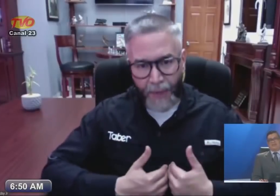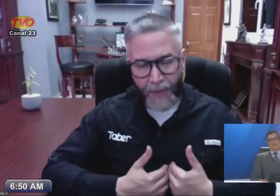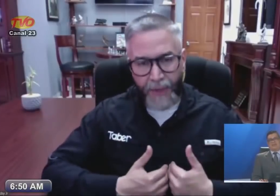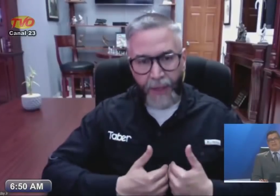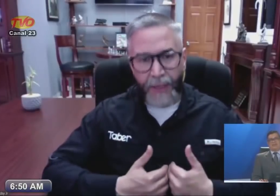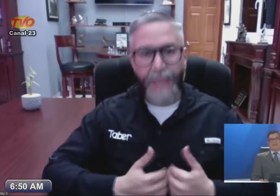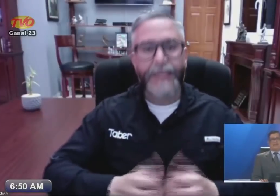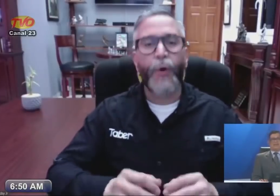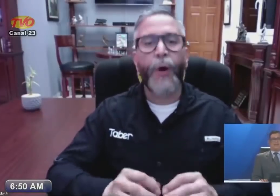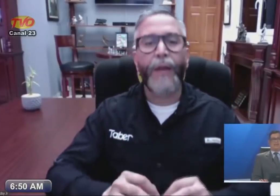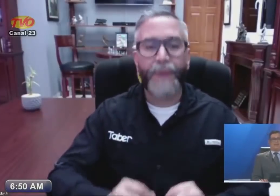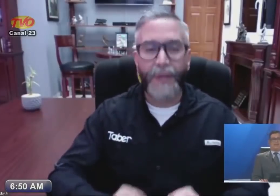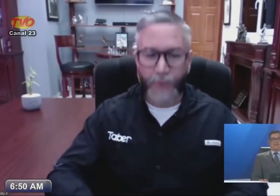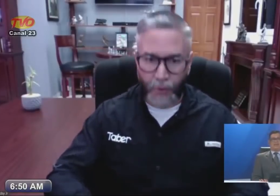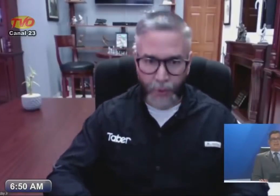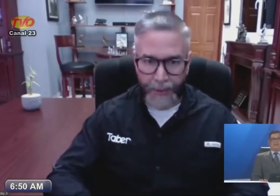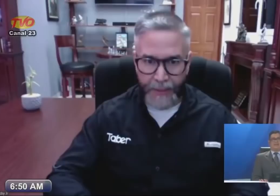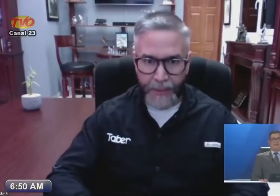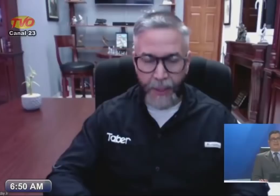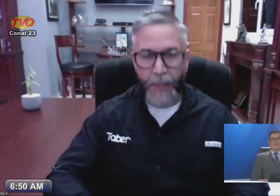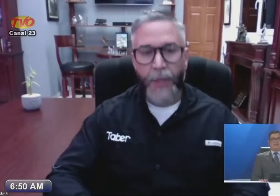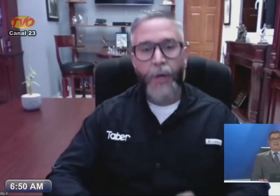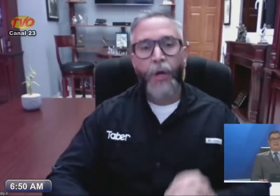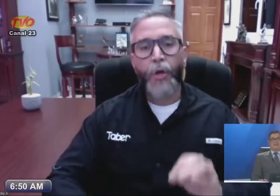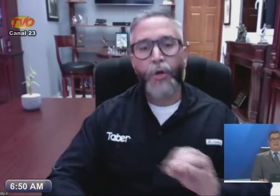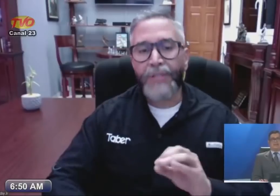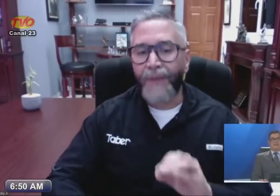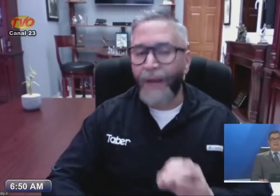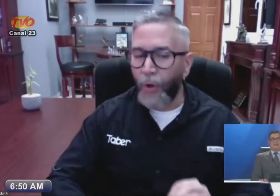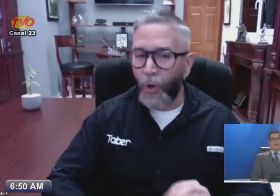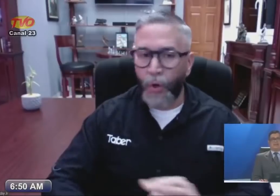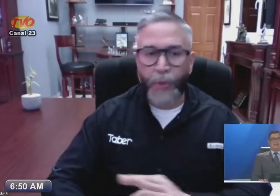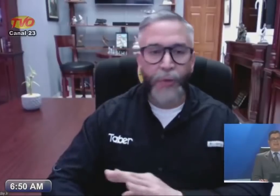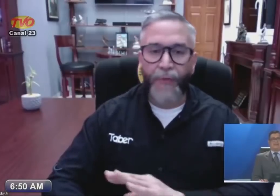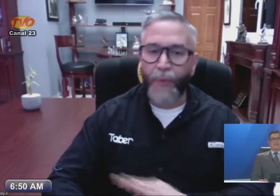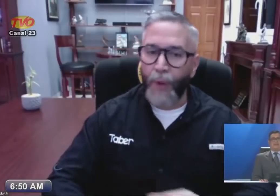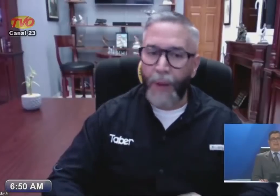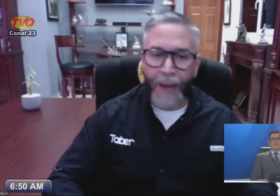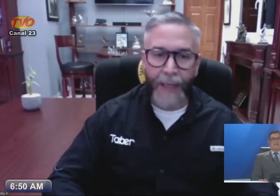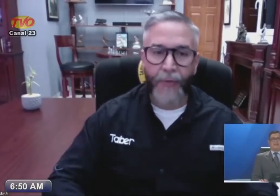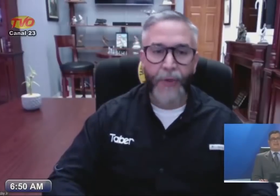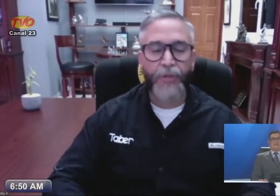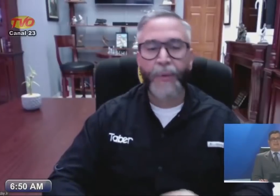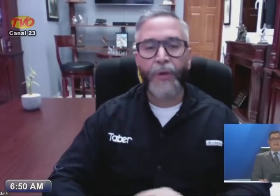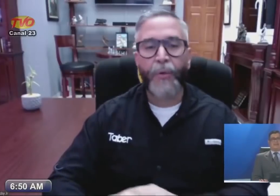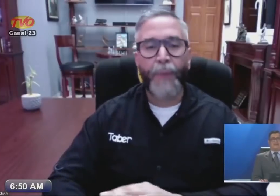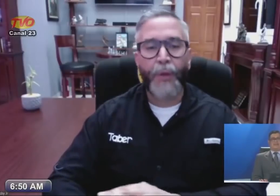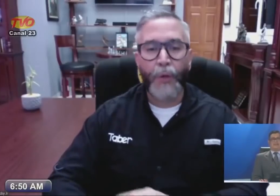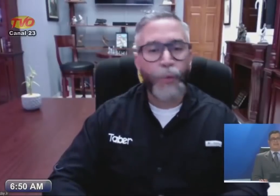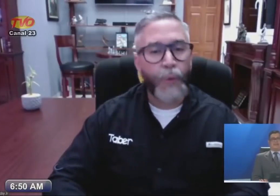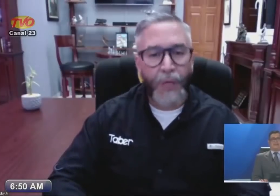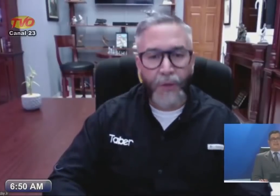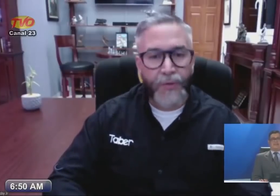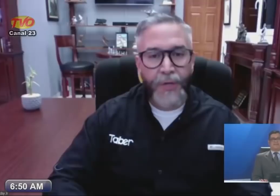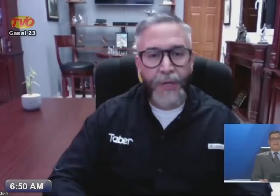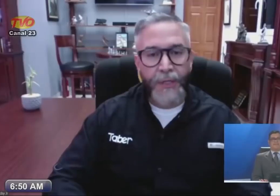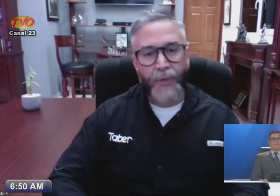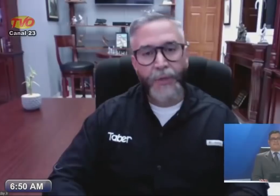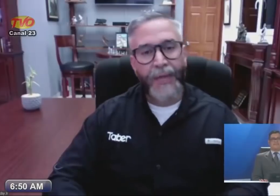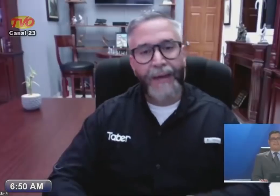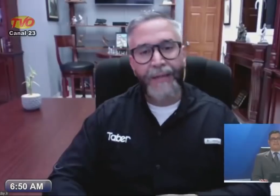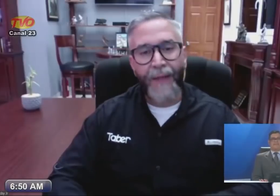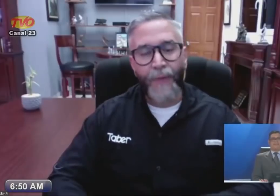reinar en nuestra vida y se lo garantizo os olvides no se va el dolor no es una fórmula mágica no le estoy vendiendo pañuelos ungidos